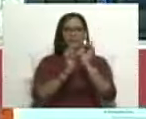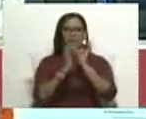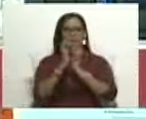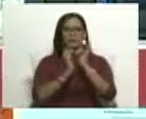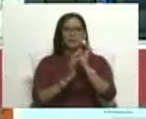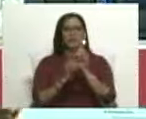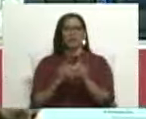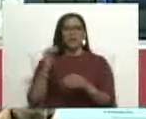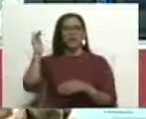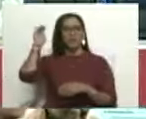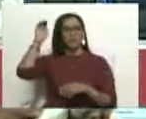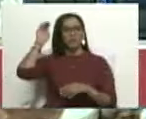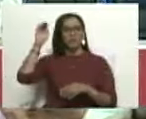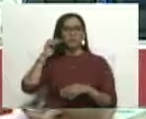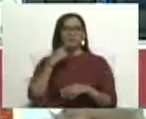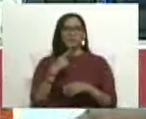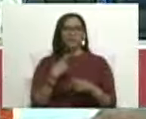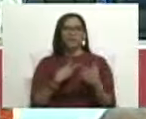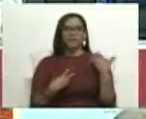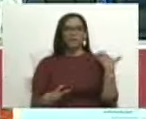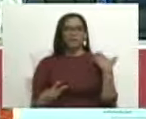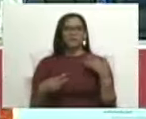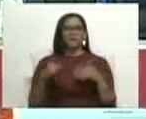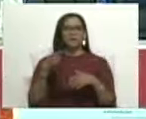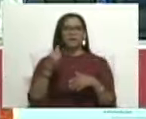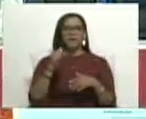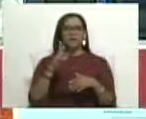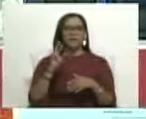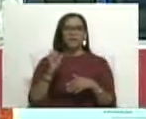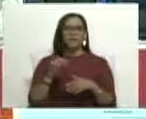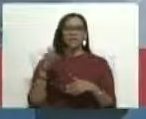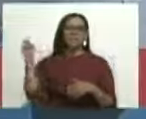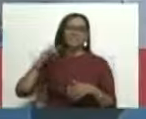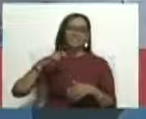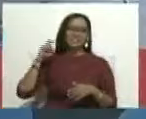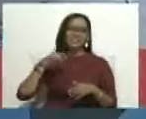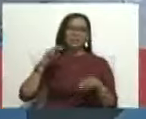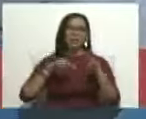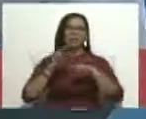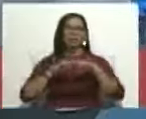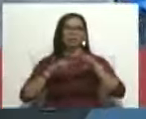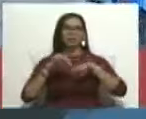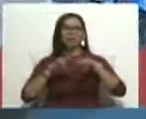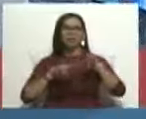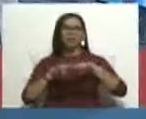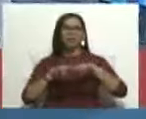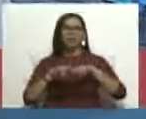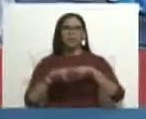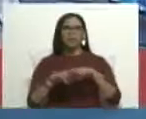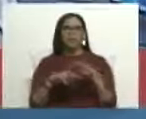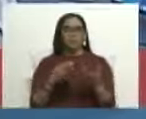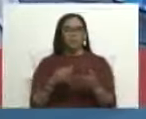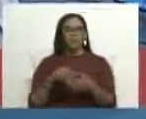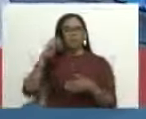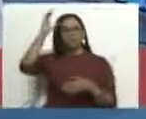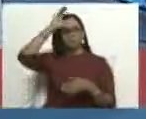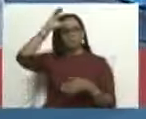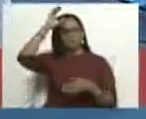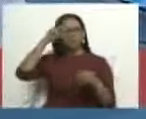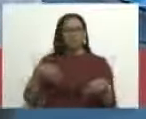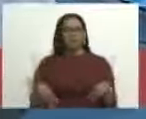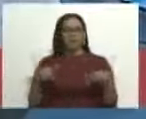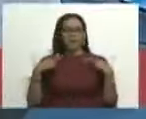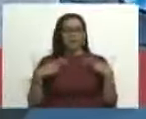además, lo decía la vicepresidenta Gabriela Jiménez, exige construir una racionalidad de la vida que no pase por